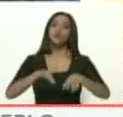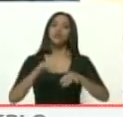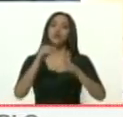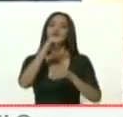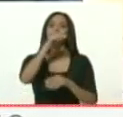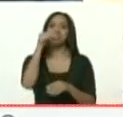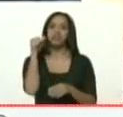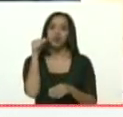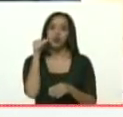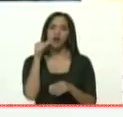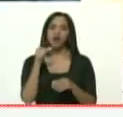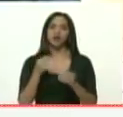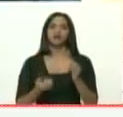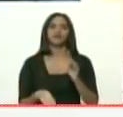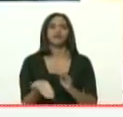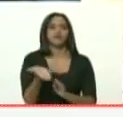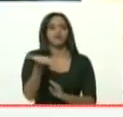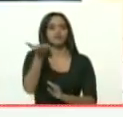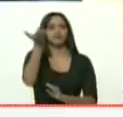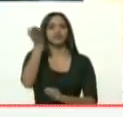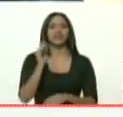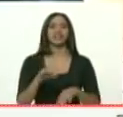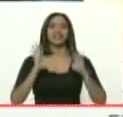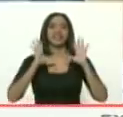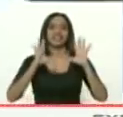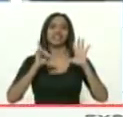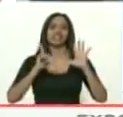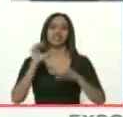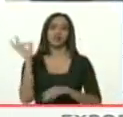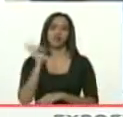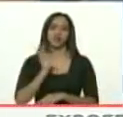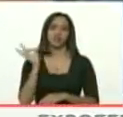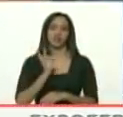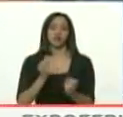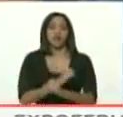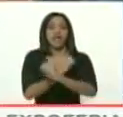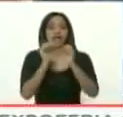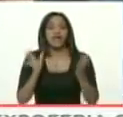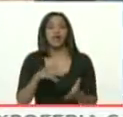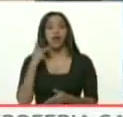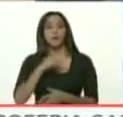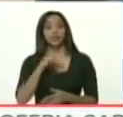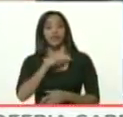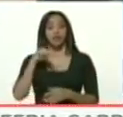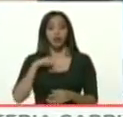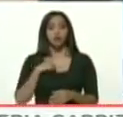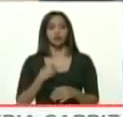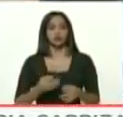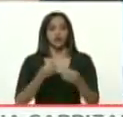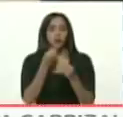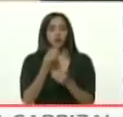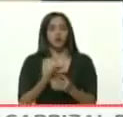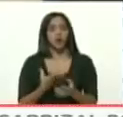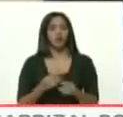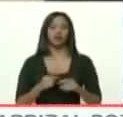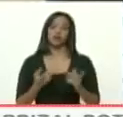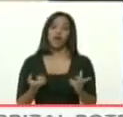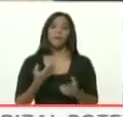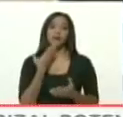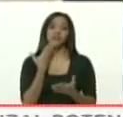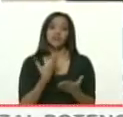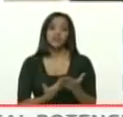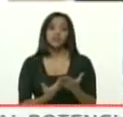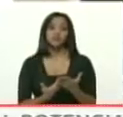y los cultivos lo incrementó en 17%. Por supuesto, la política de nosotros ha sido efectiva y ha